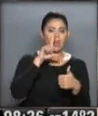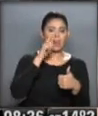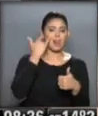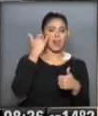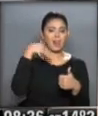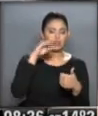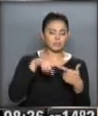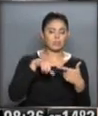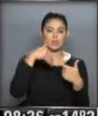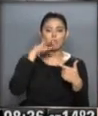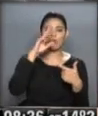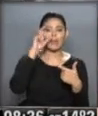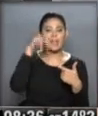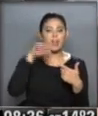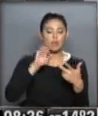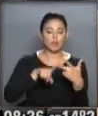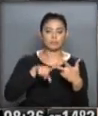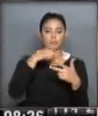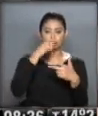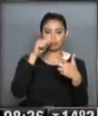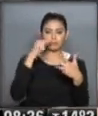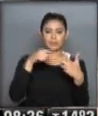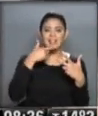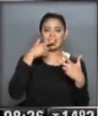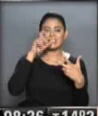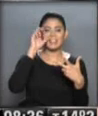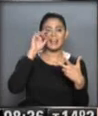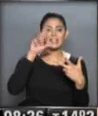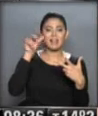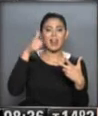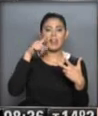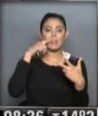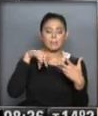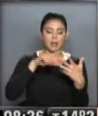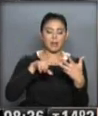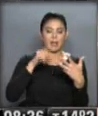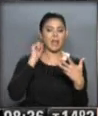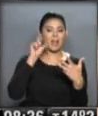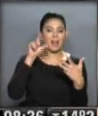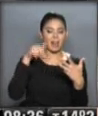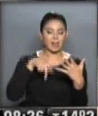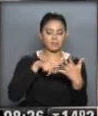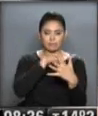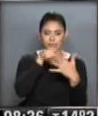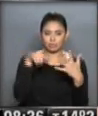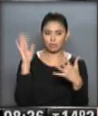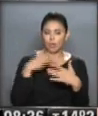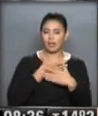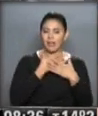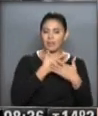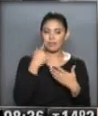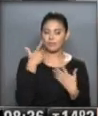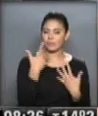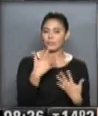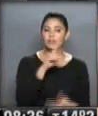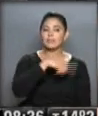Sandra Mianovich, Julia Senko, María Graña, María Marta Serralima, Lucía Galán. Te dije que eran algunas de las más queridas y de las más prestigiosas. Y ellas